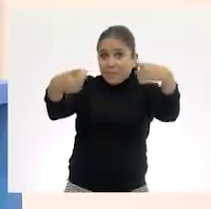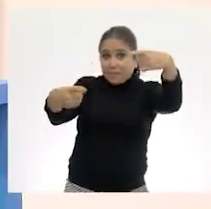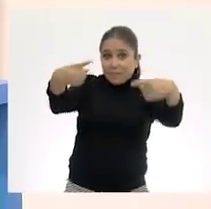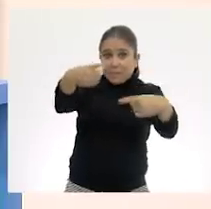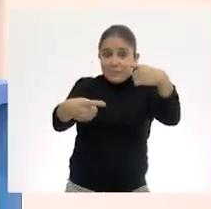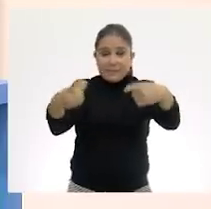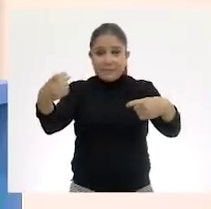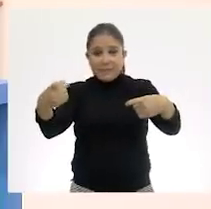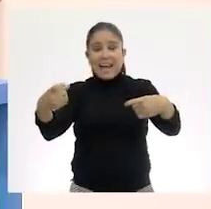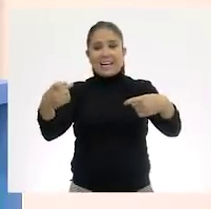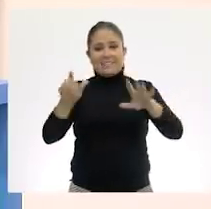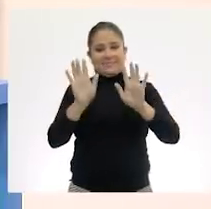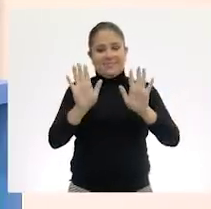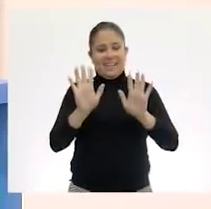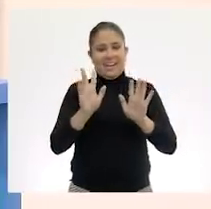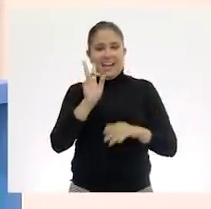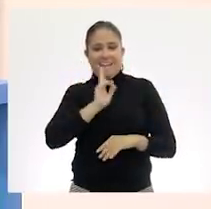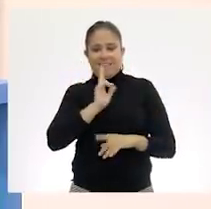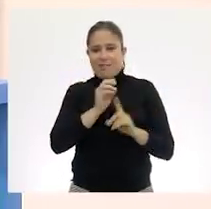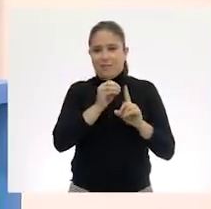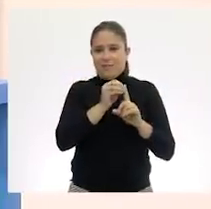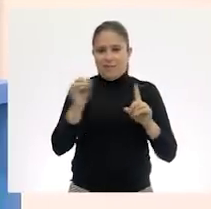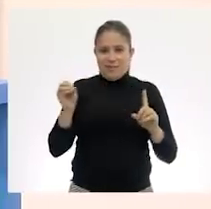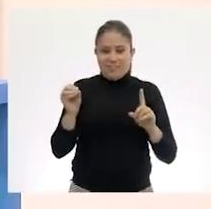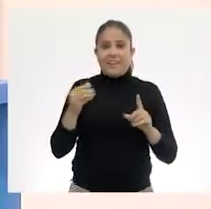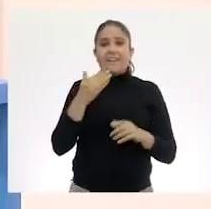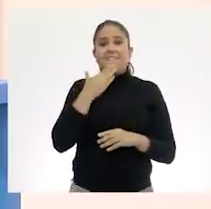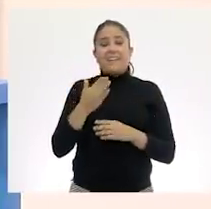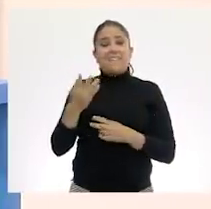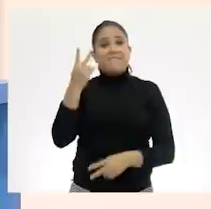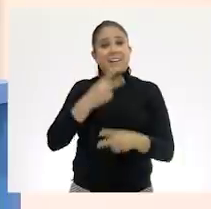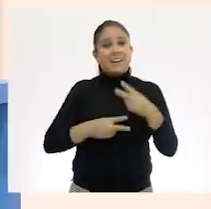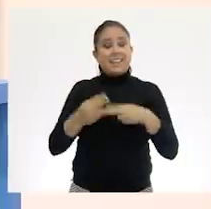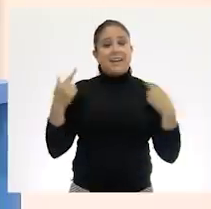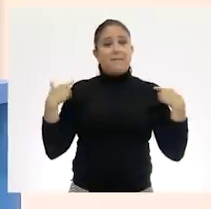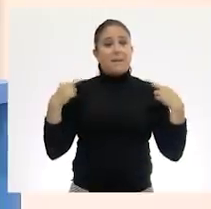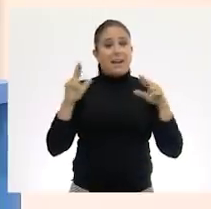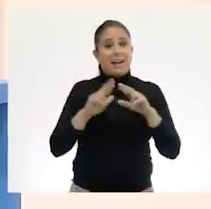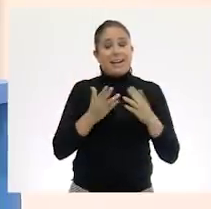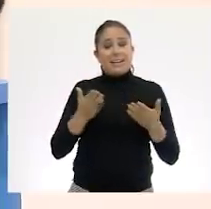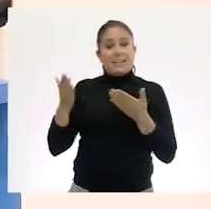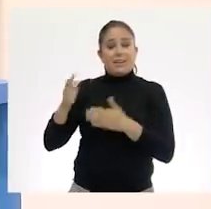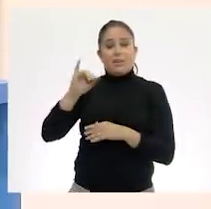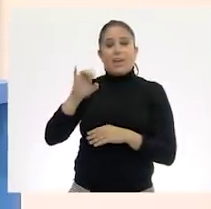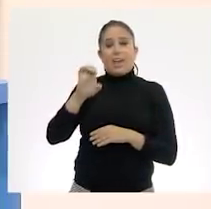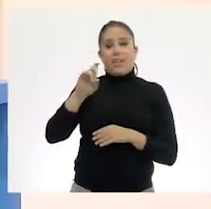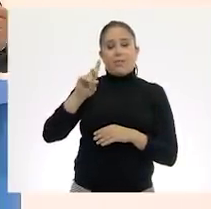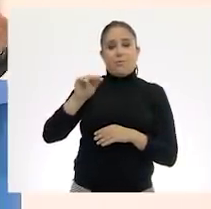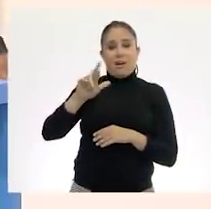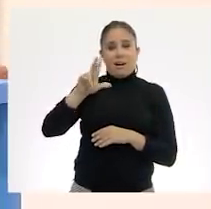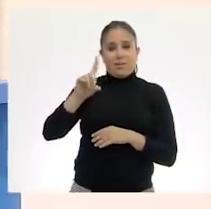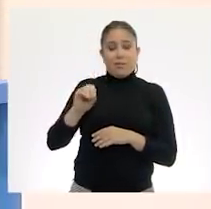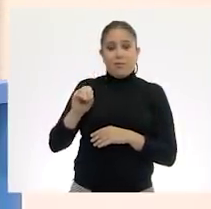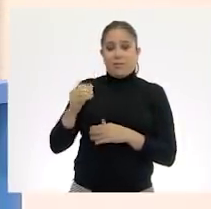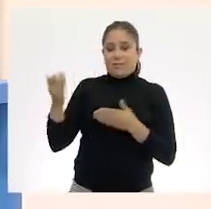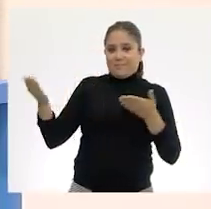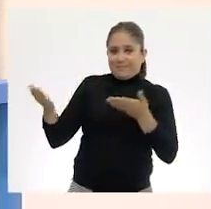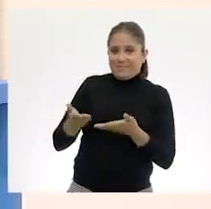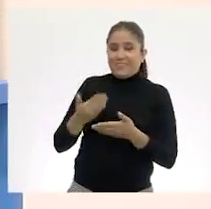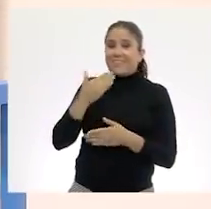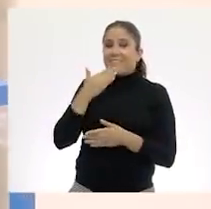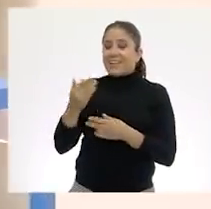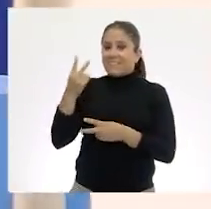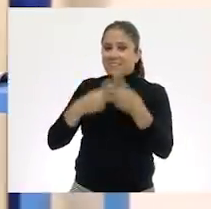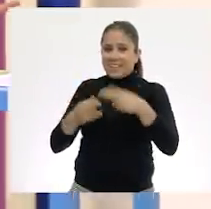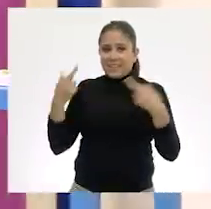¿Tú? Bueno, vamos a poner orden primero. Vamos a darle la bienvenida al profesor Eduardo, que ya está aquí con nosotros. Así que,